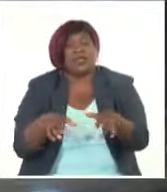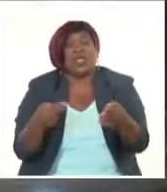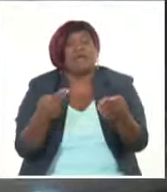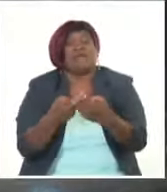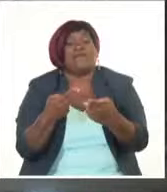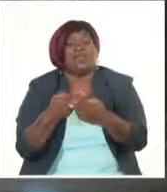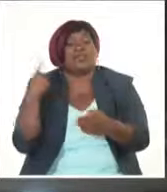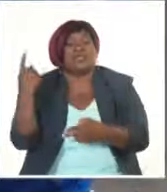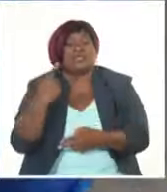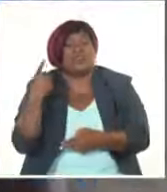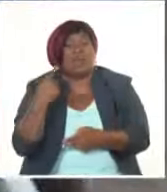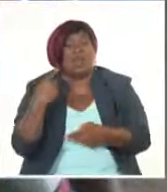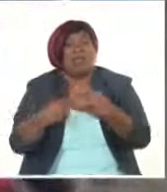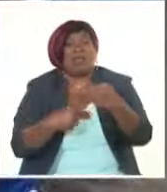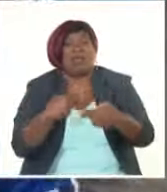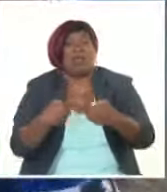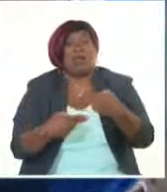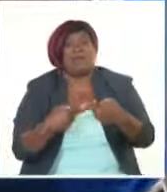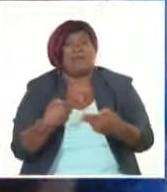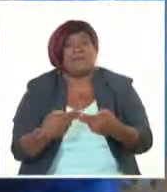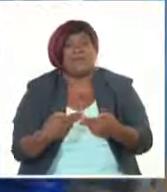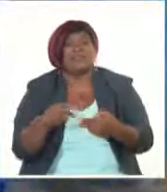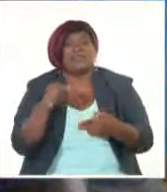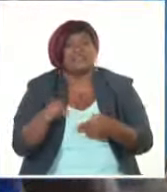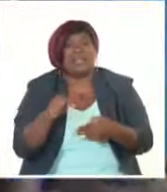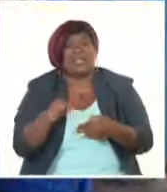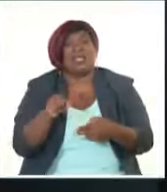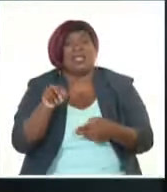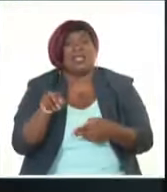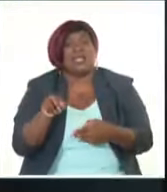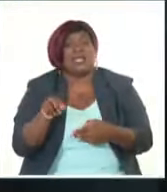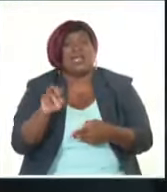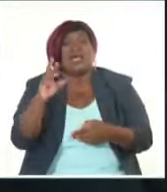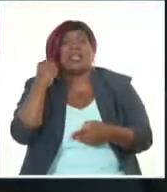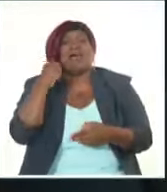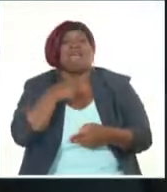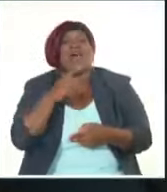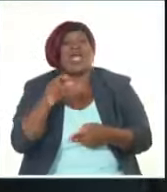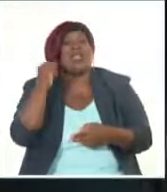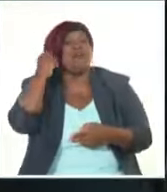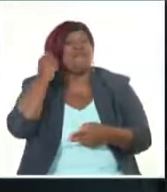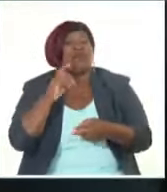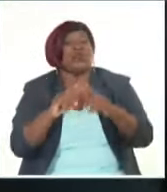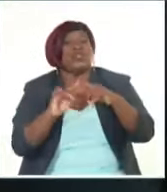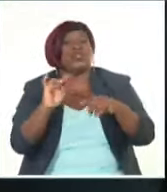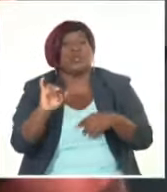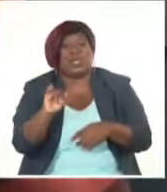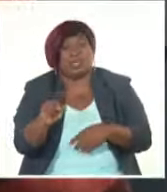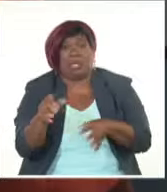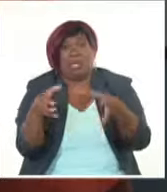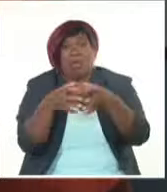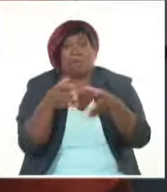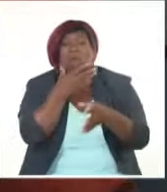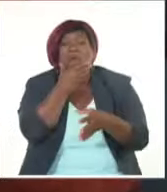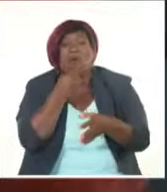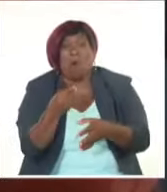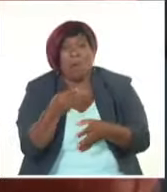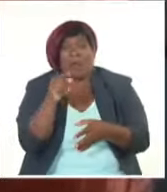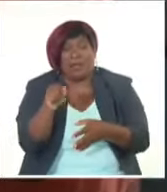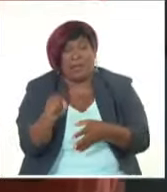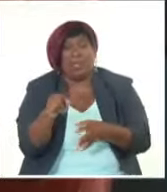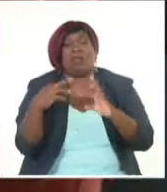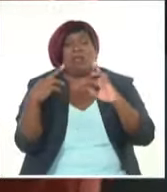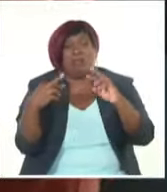a desarrollarse en el Palacio de los Deportes Rafael Fortún Chacón. Una joven escuadra masculina intentará repetir la corona de la